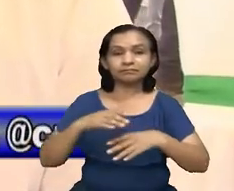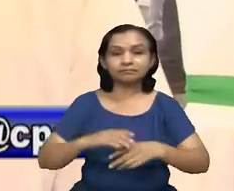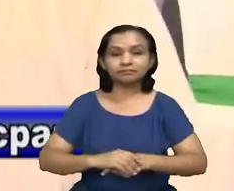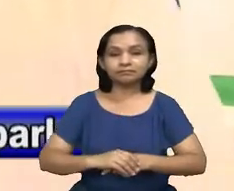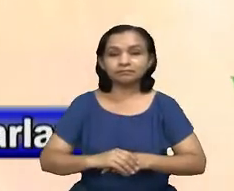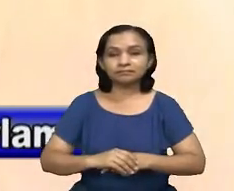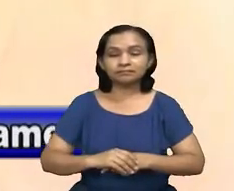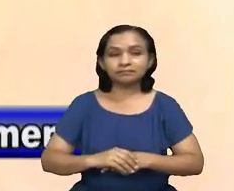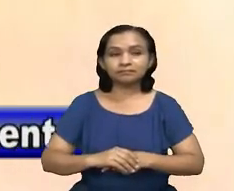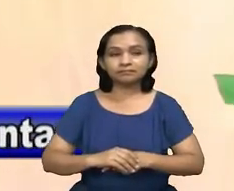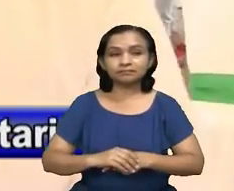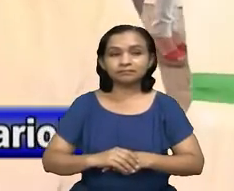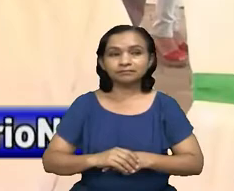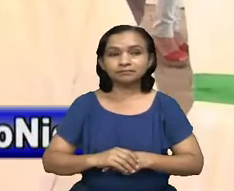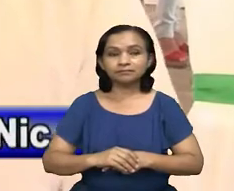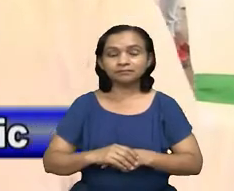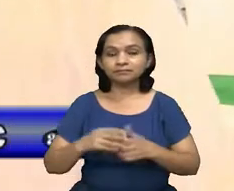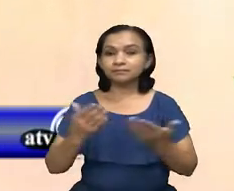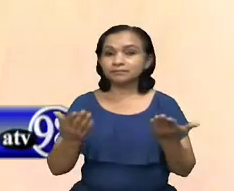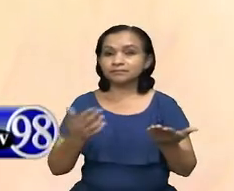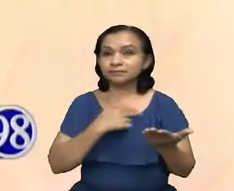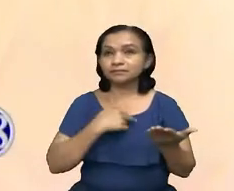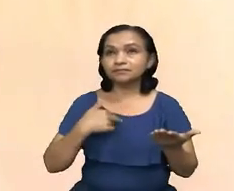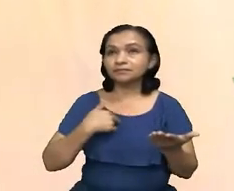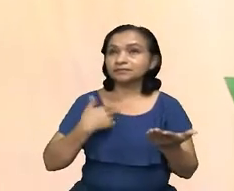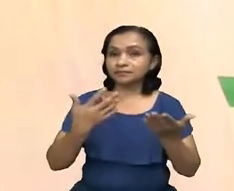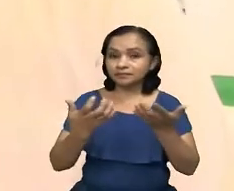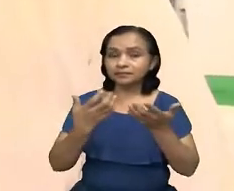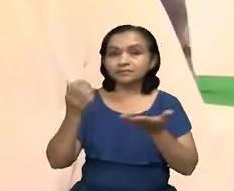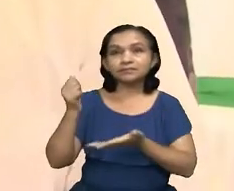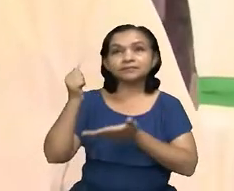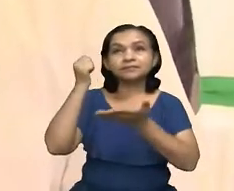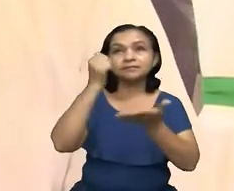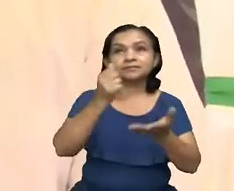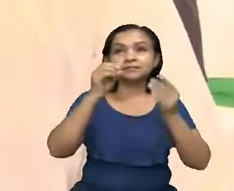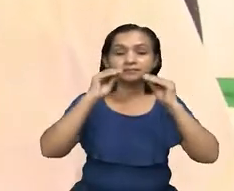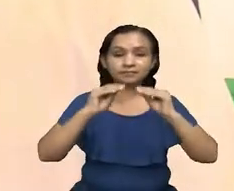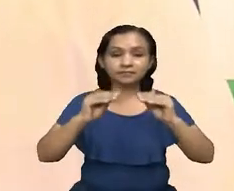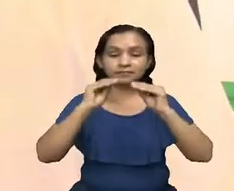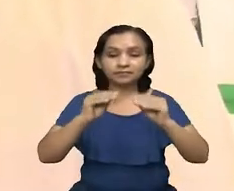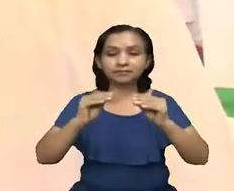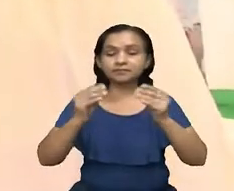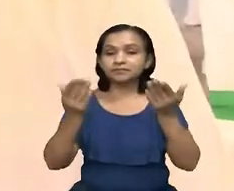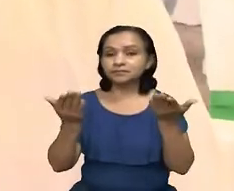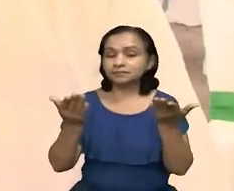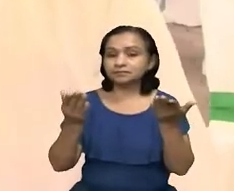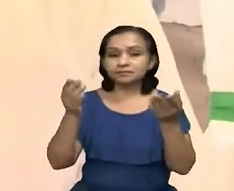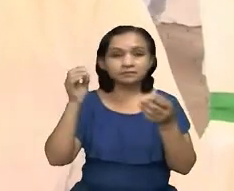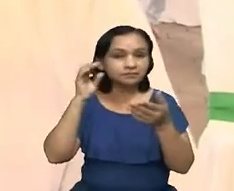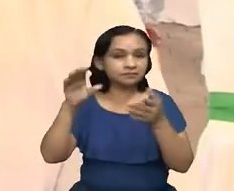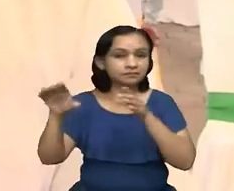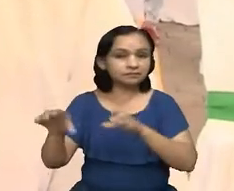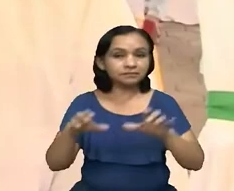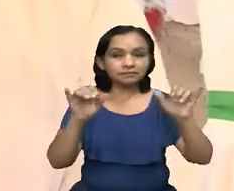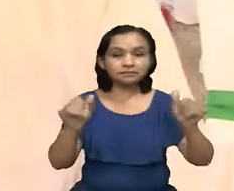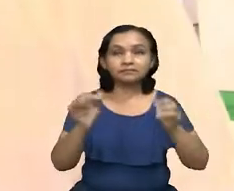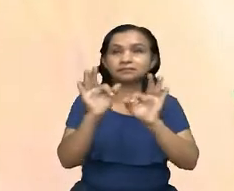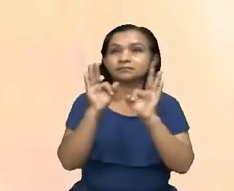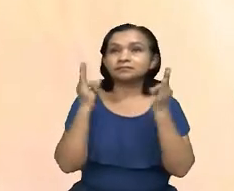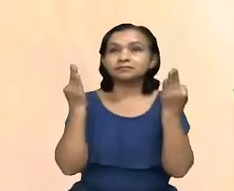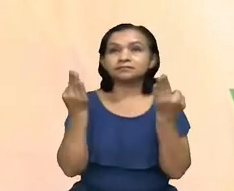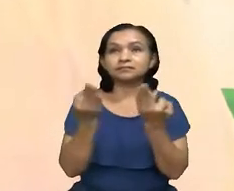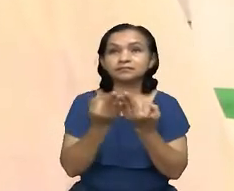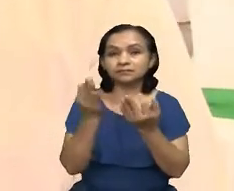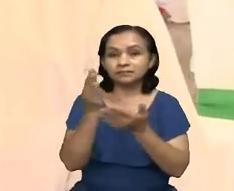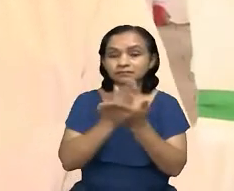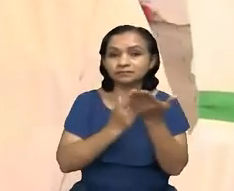planes, proyectos? Y principalmente se trata de invertir educación con los hijos, recreación con la familia. A veces